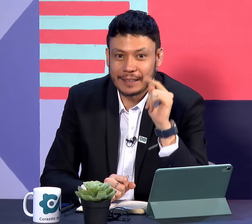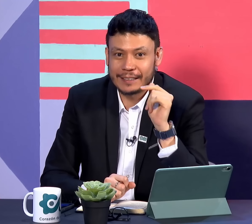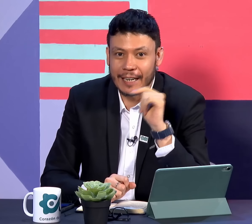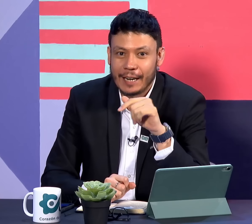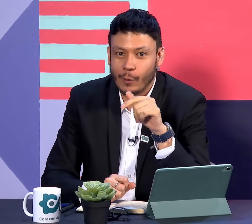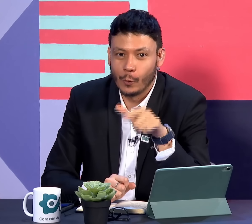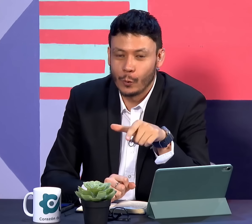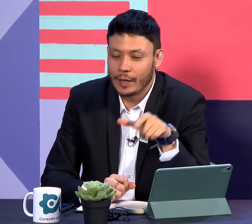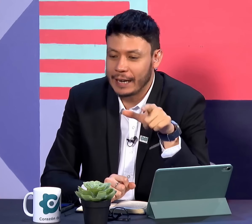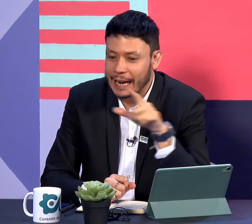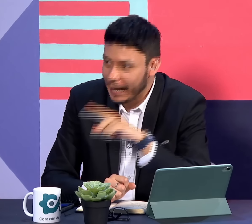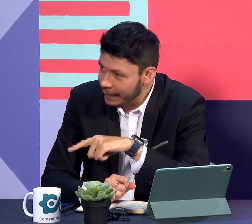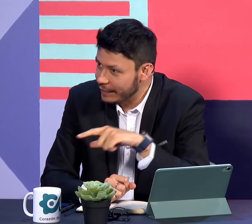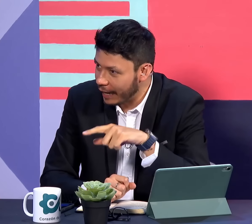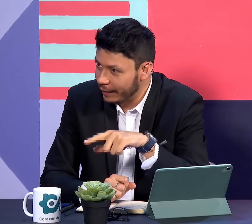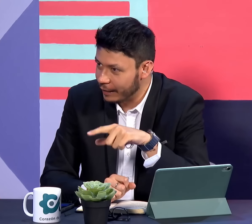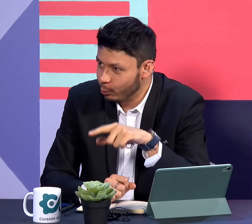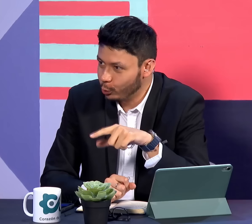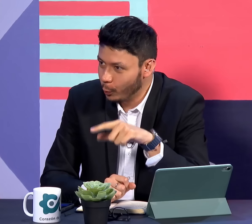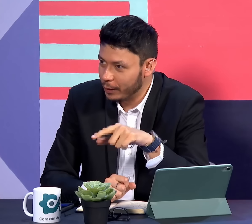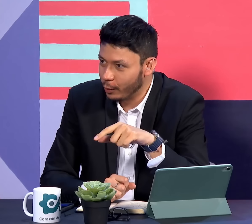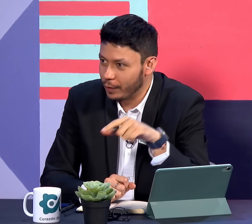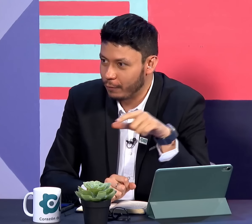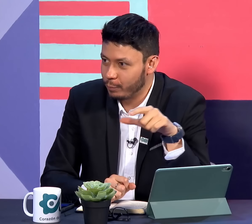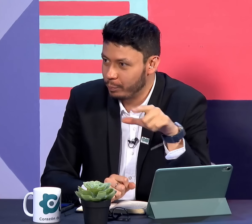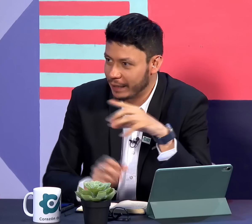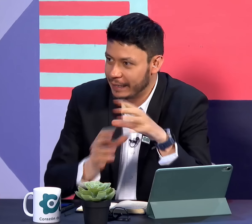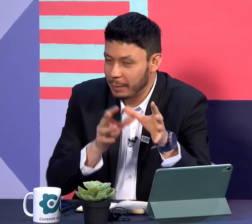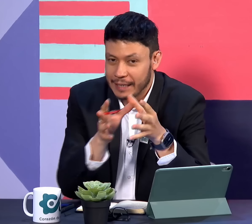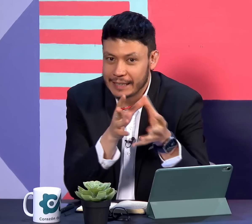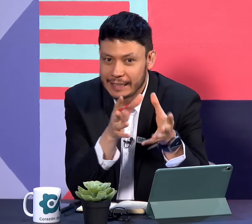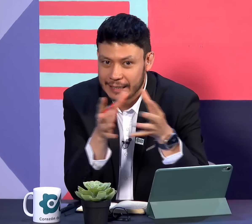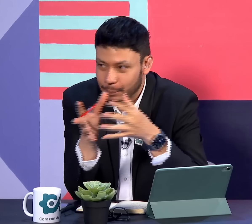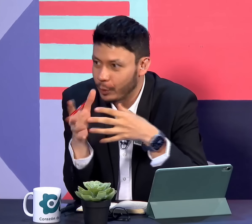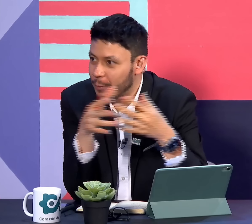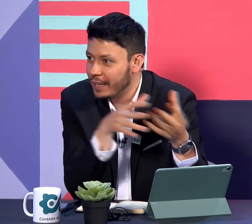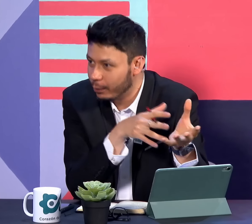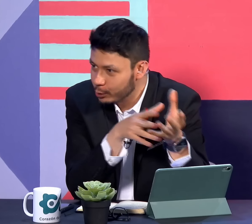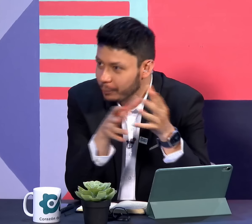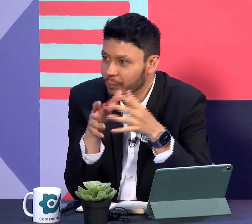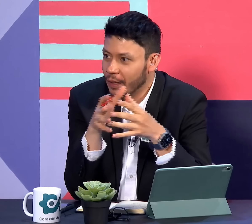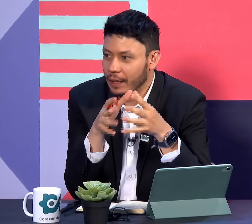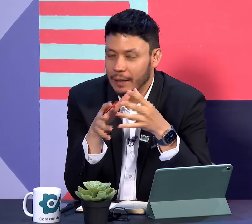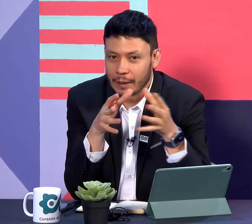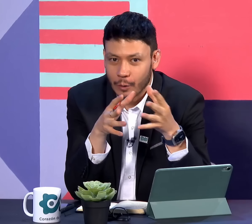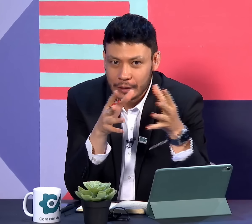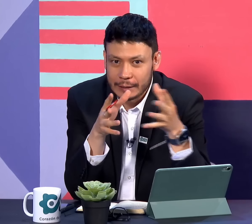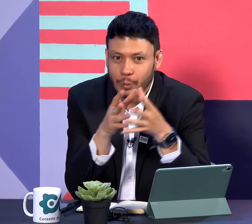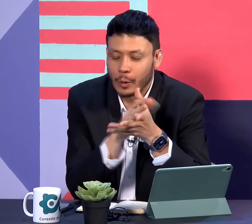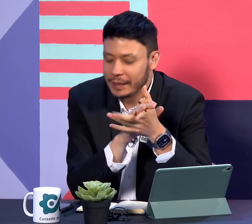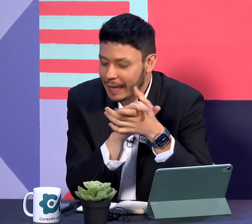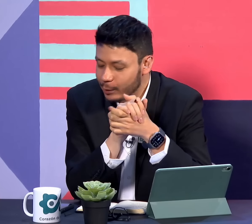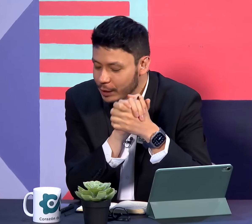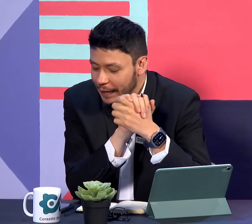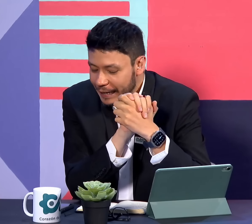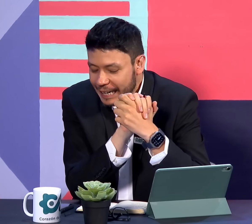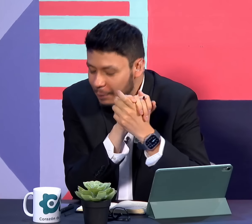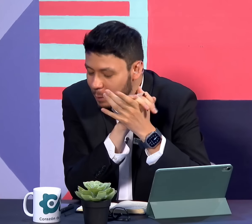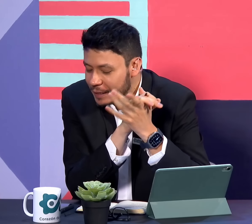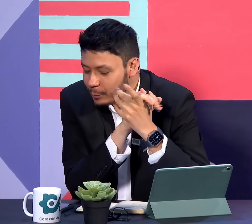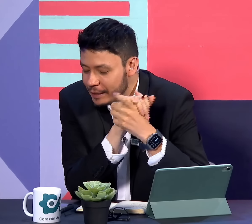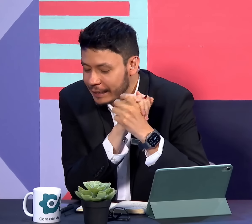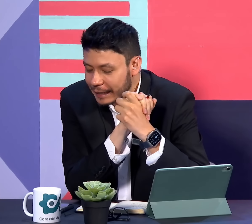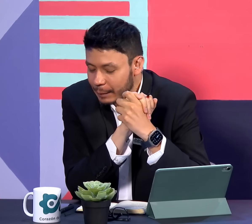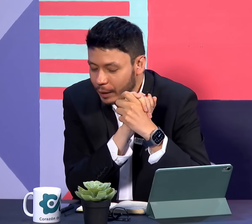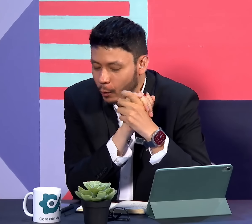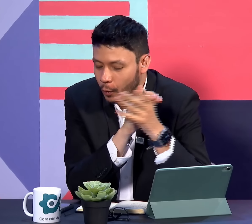que además tiene un canal ya de YouTube en donde prácticamente hacen este tipo de videos, con este tipo de comentarios. Y a mí